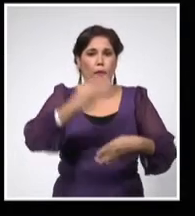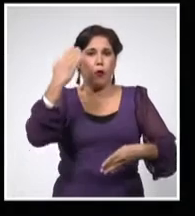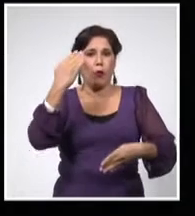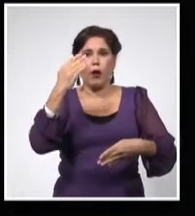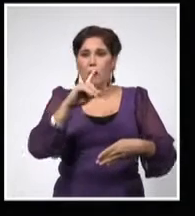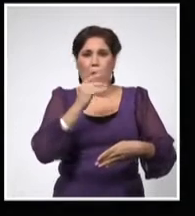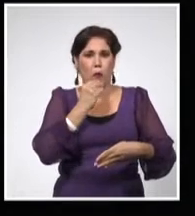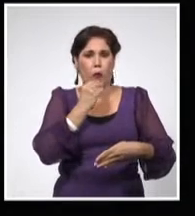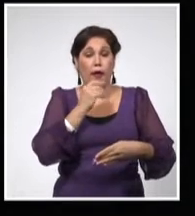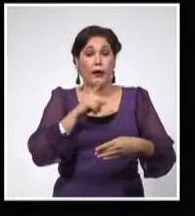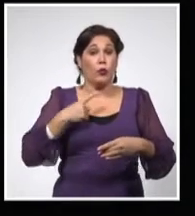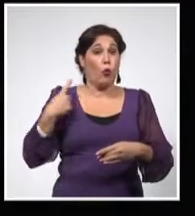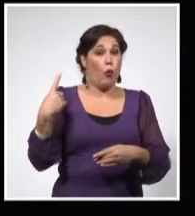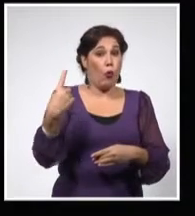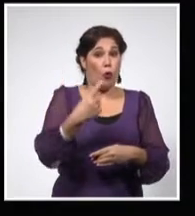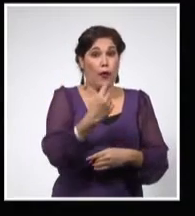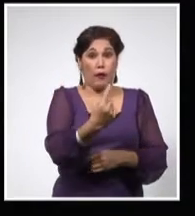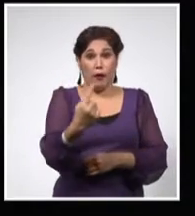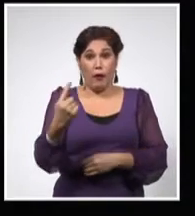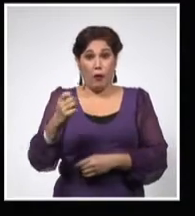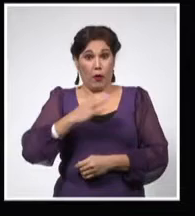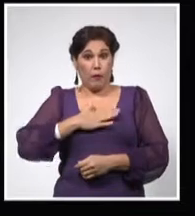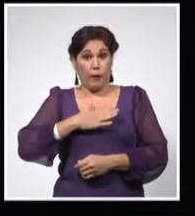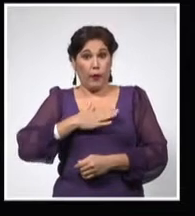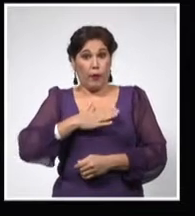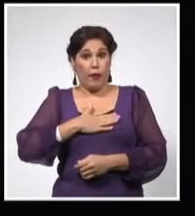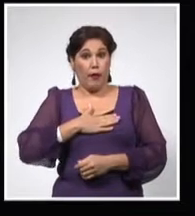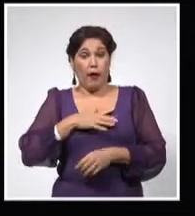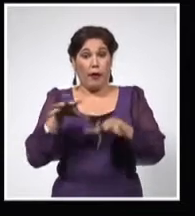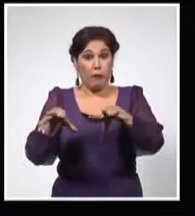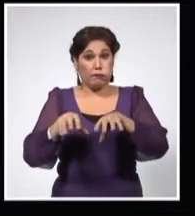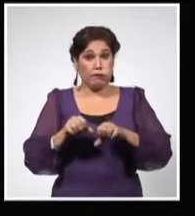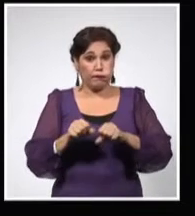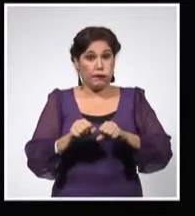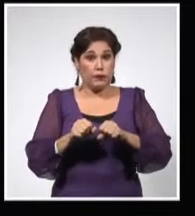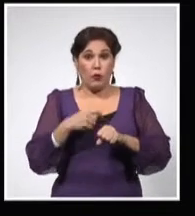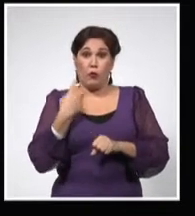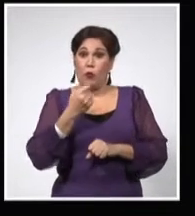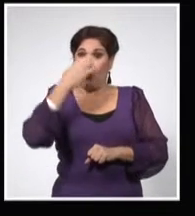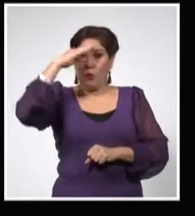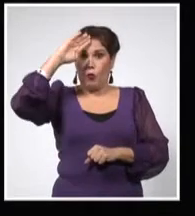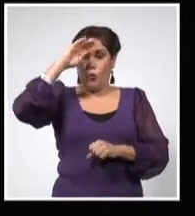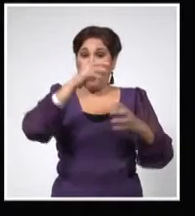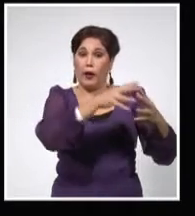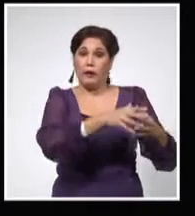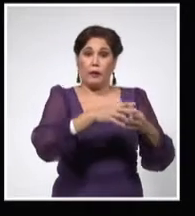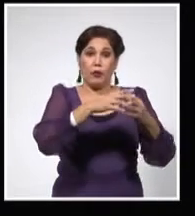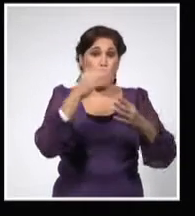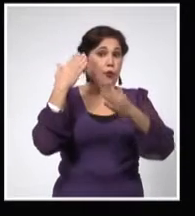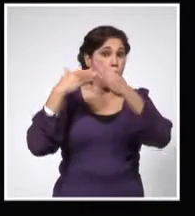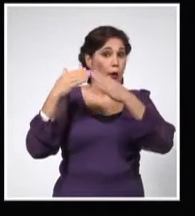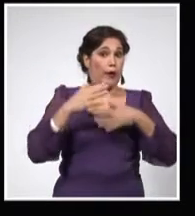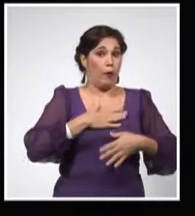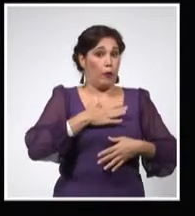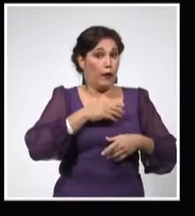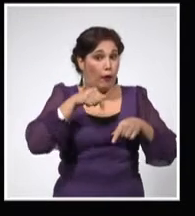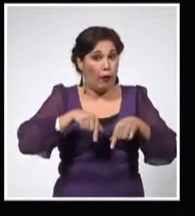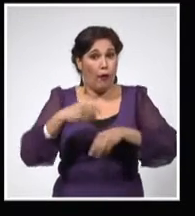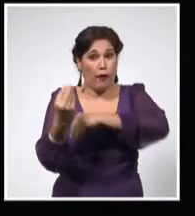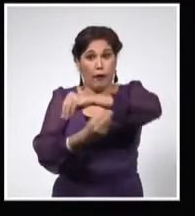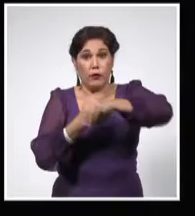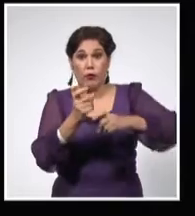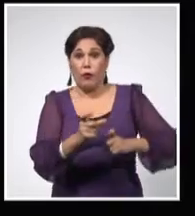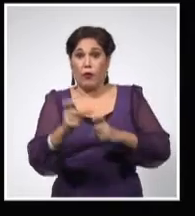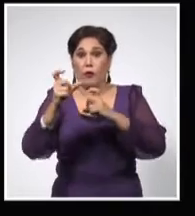hasta tanto todas y cada una de las propiedades que fueron nacionalizadas en Cuba, no solo estadounidenses, sino personas que eran cubanas en